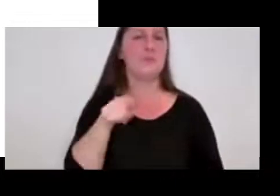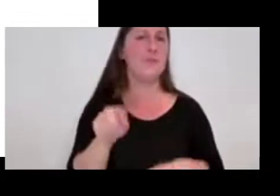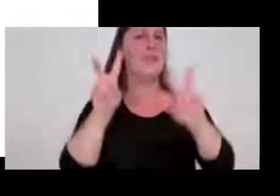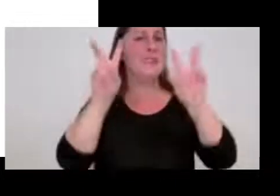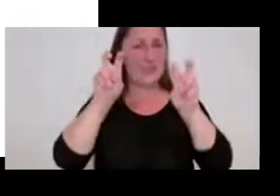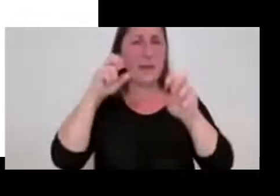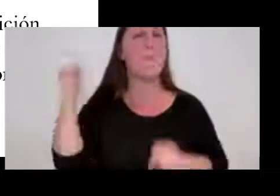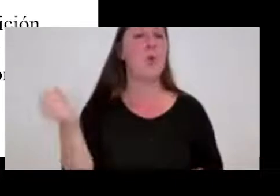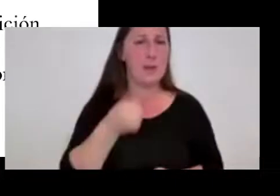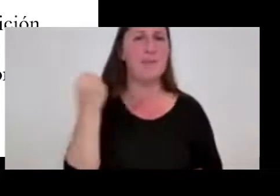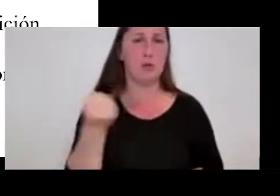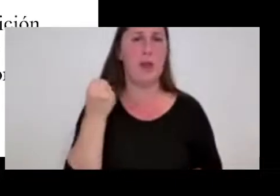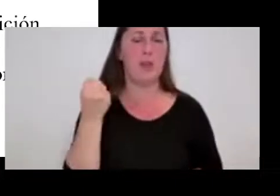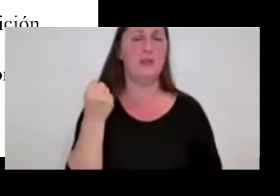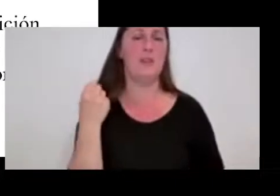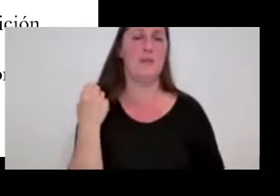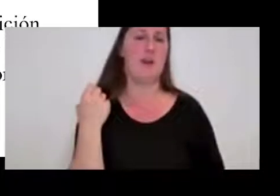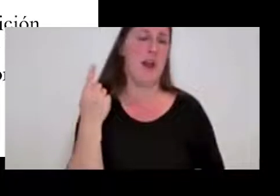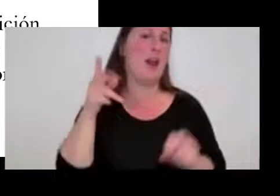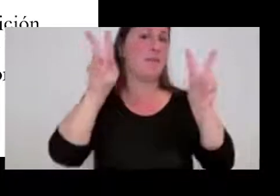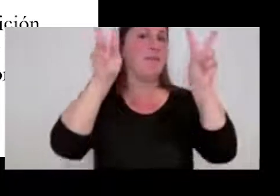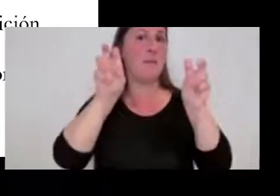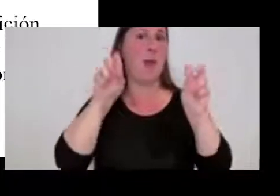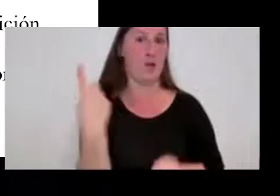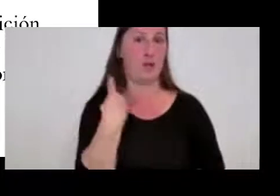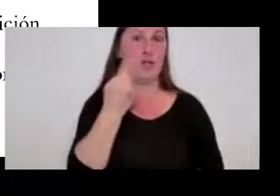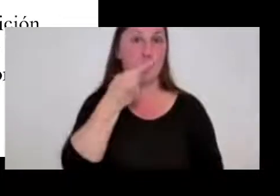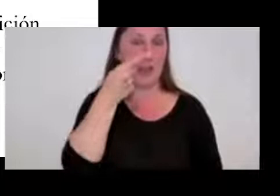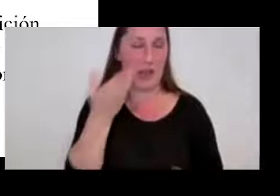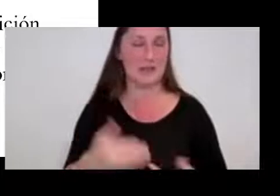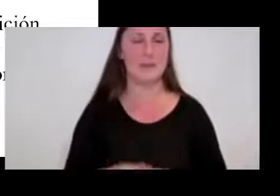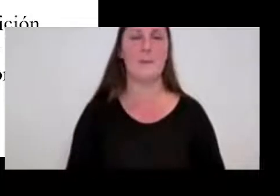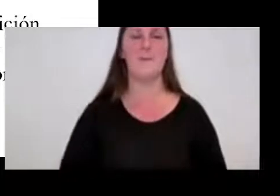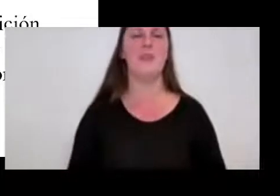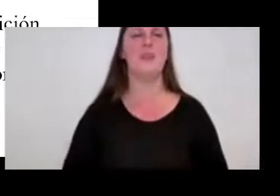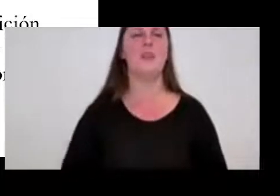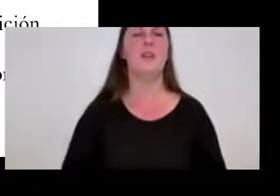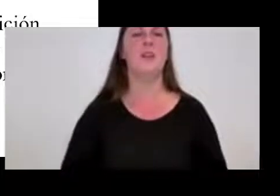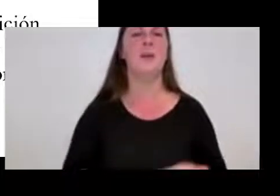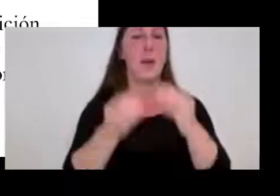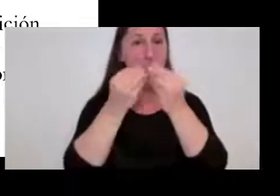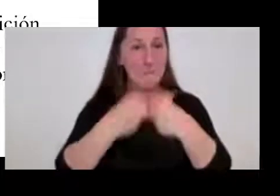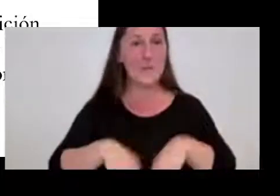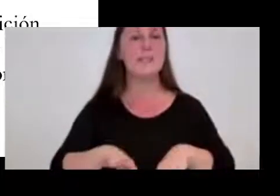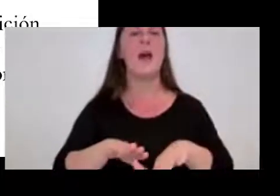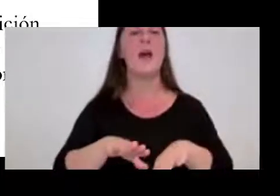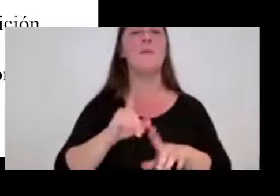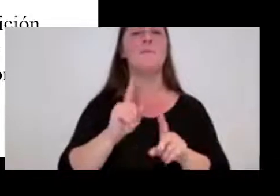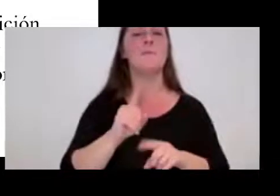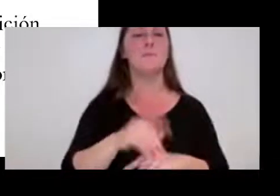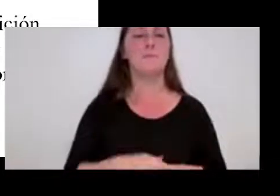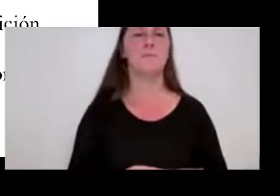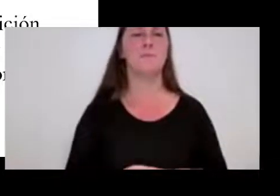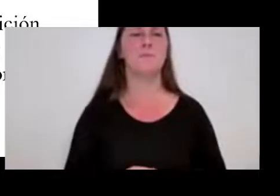relevante para este tipo de temáticas. Como comentara María del Rocío,